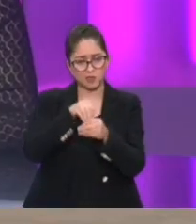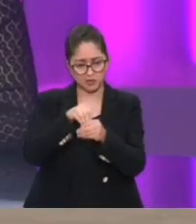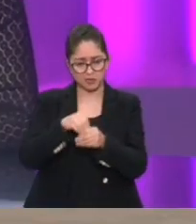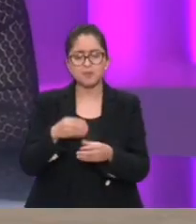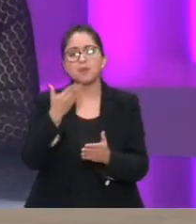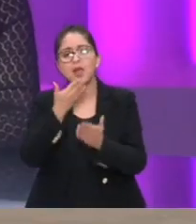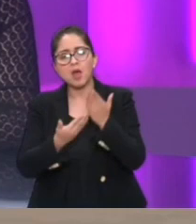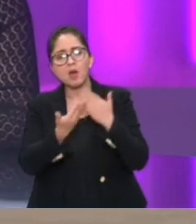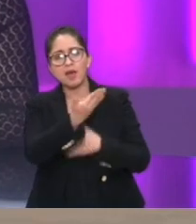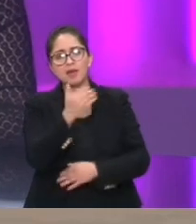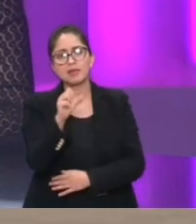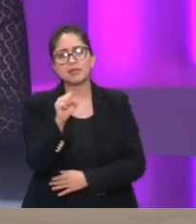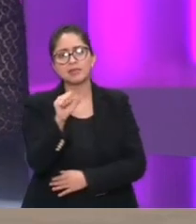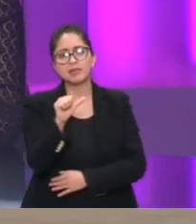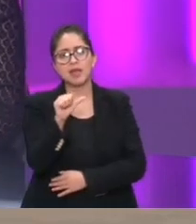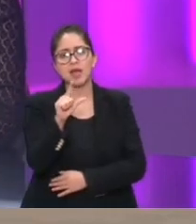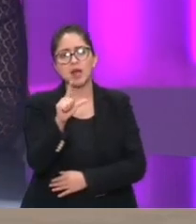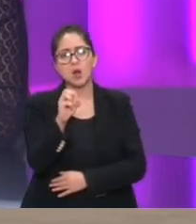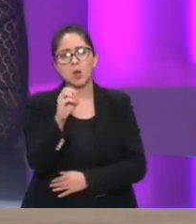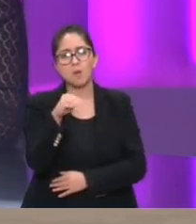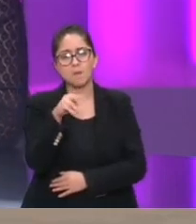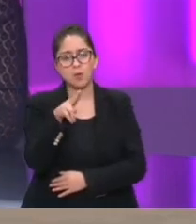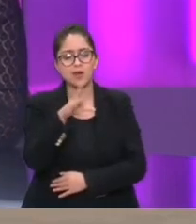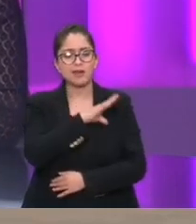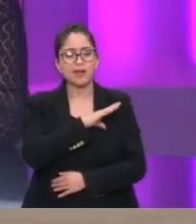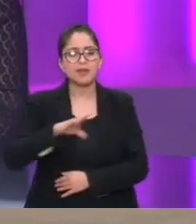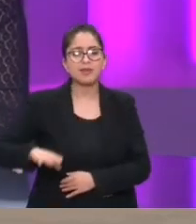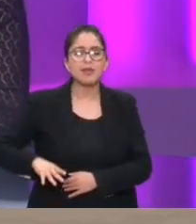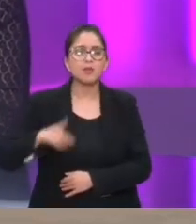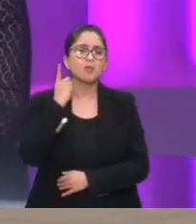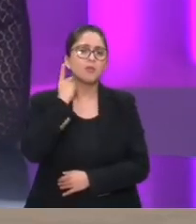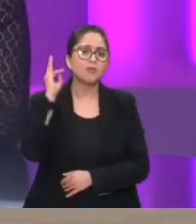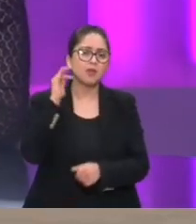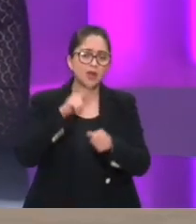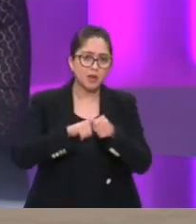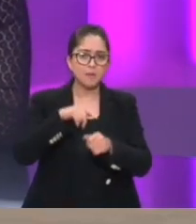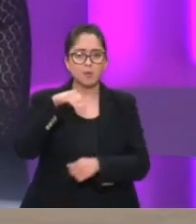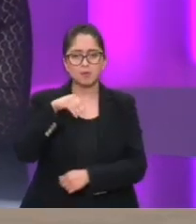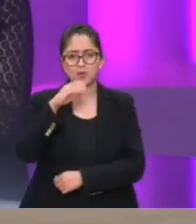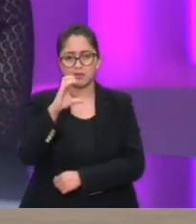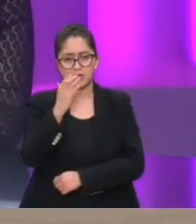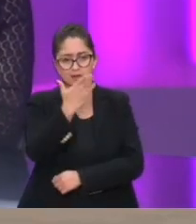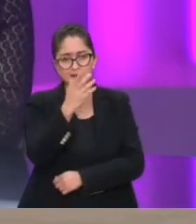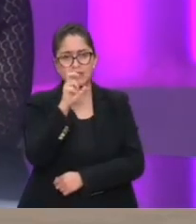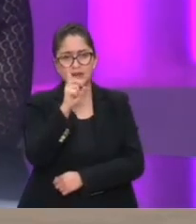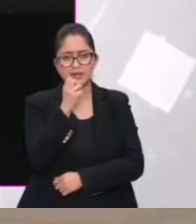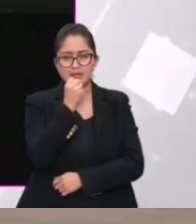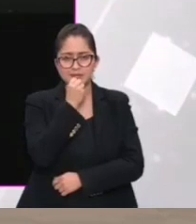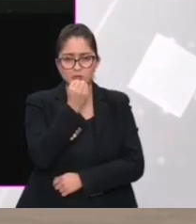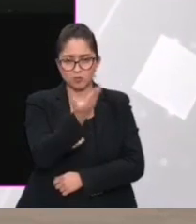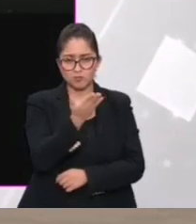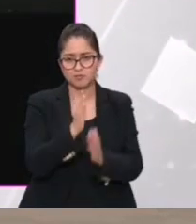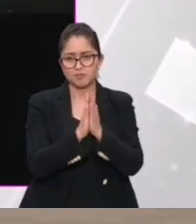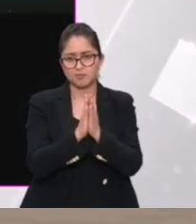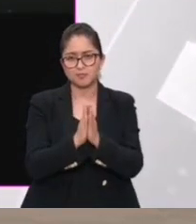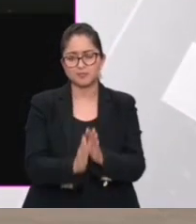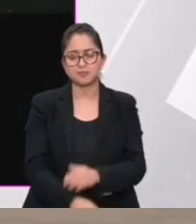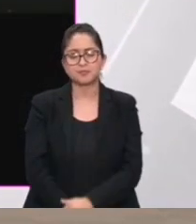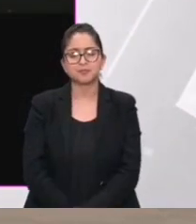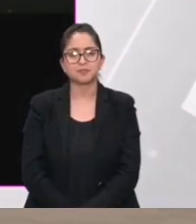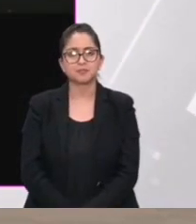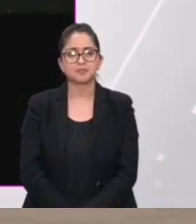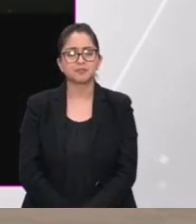de Salomón Chertorivsky, por favor, candidato a diputado federal por Movimiento Ciudadano. Hasta por 30 segundos, por favor. Sí, es